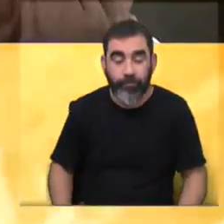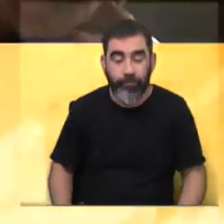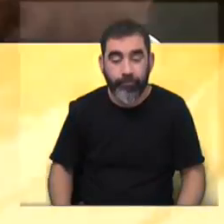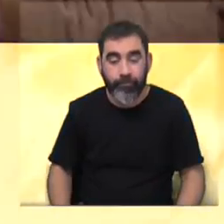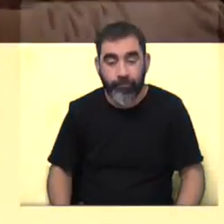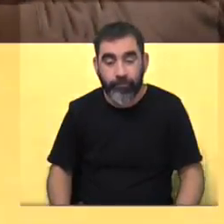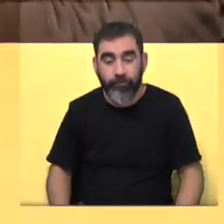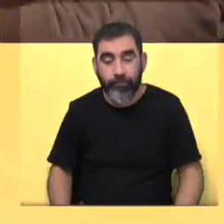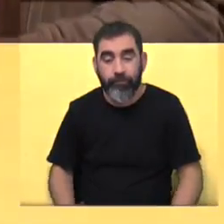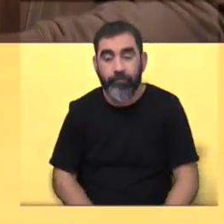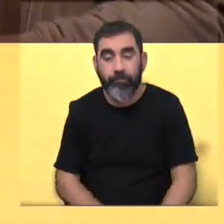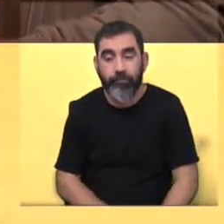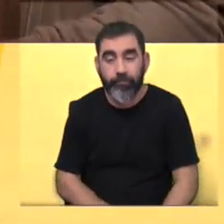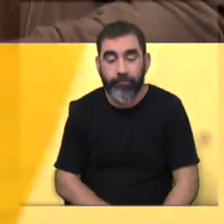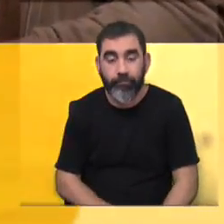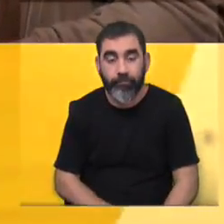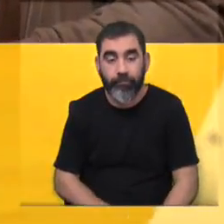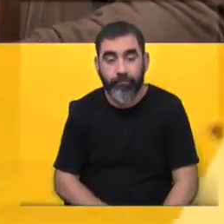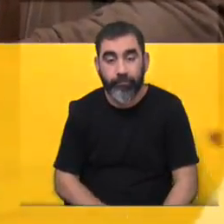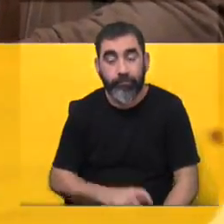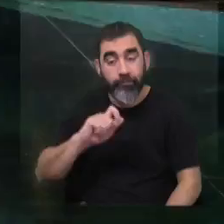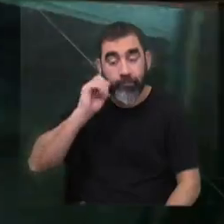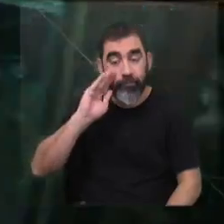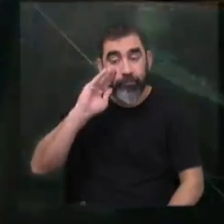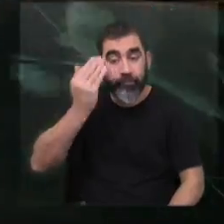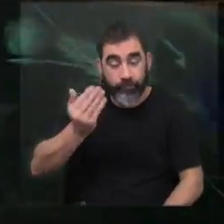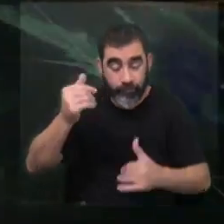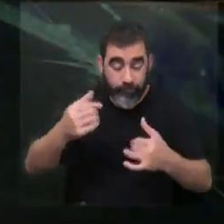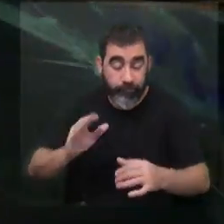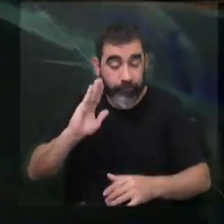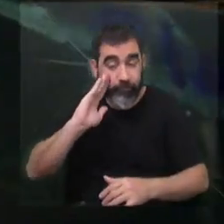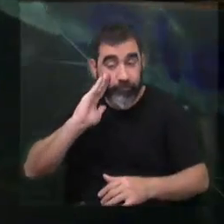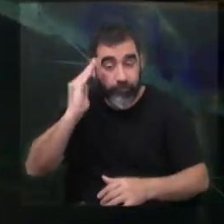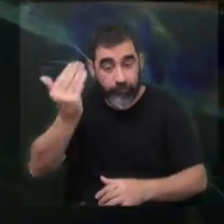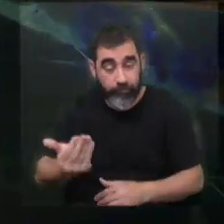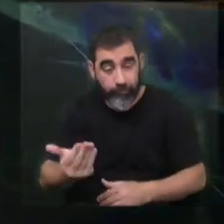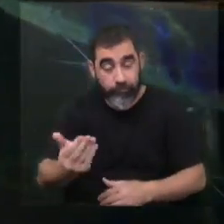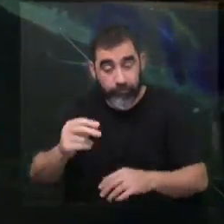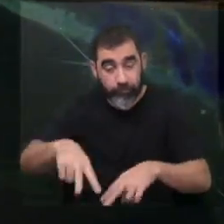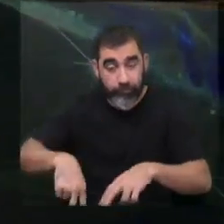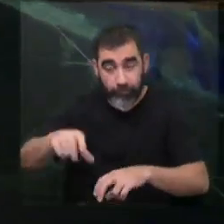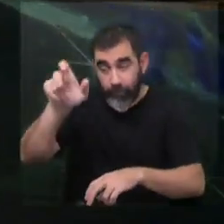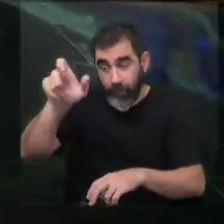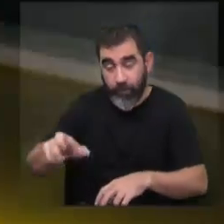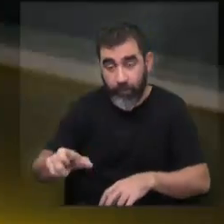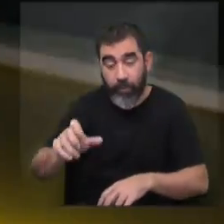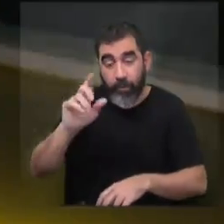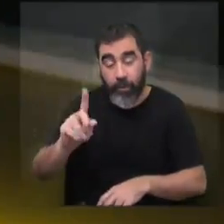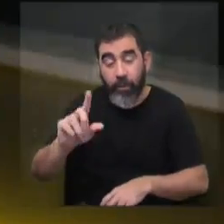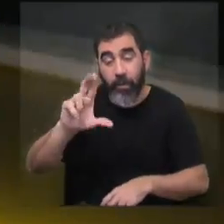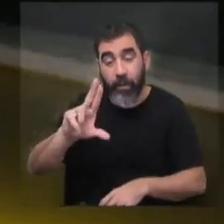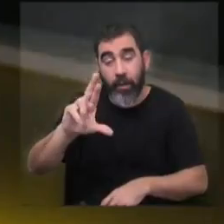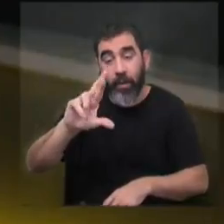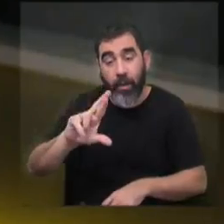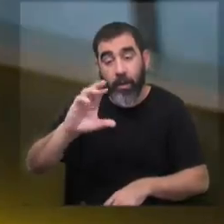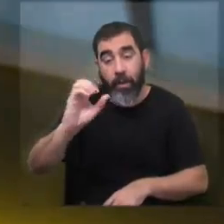proceso, esa está definición, bien, digamos. Está bien, pero lo lindo es que se reconoce más allá de la polémica que hay una investigadora que es Graciela García, que ha hecho